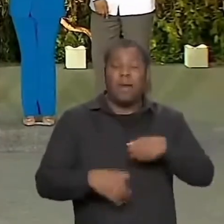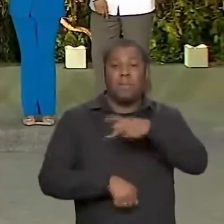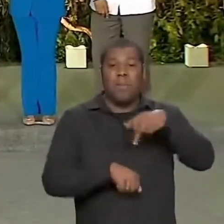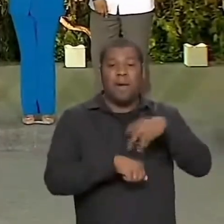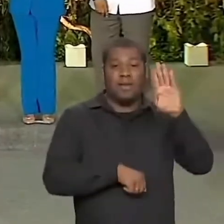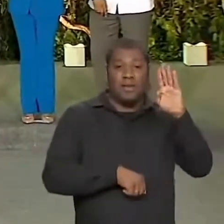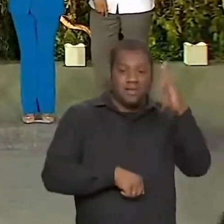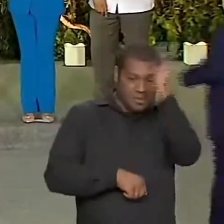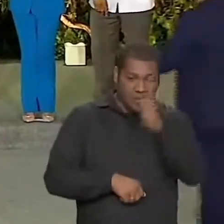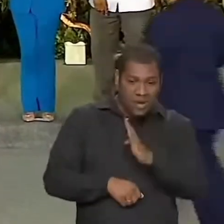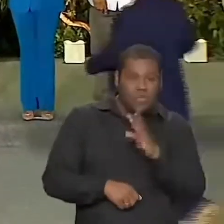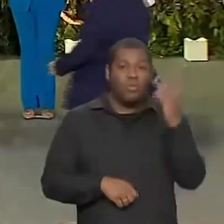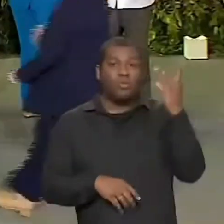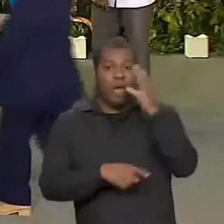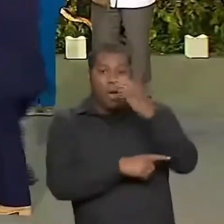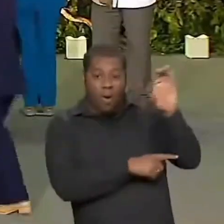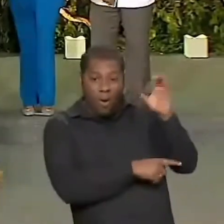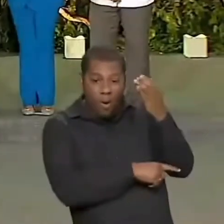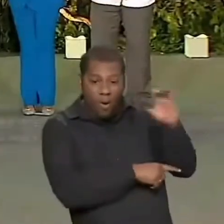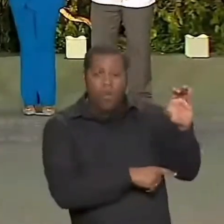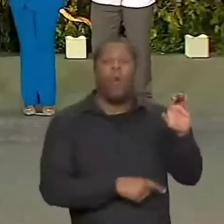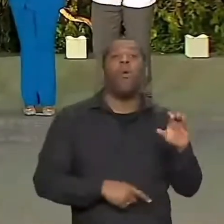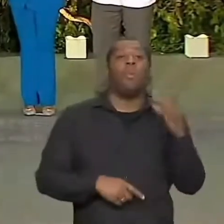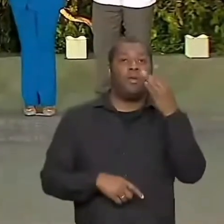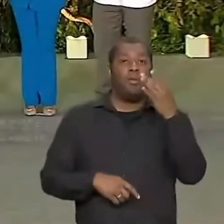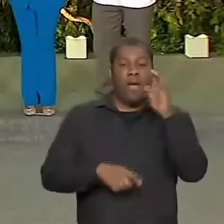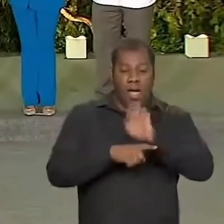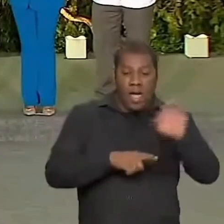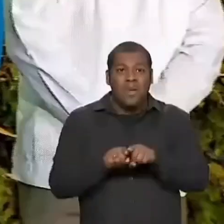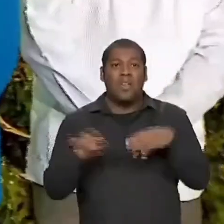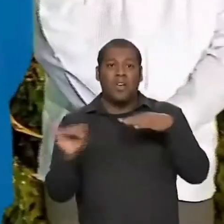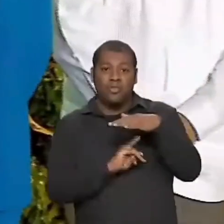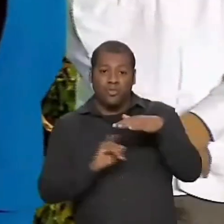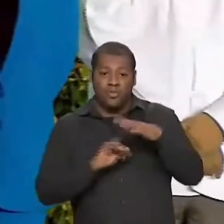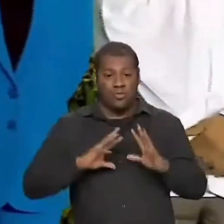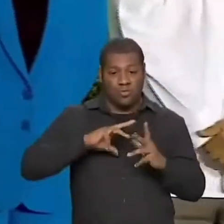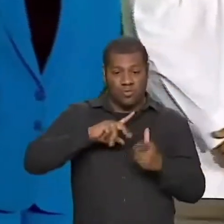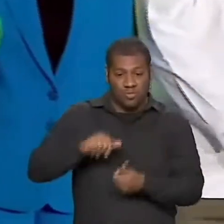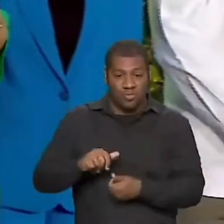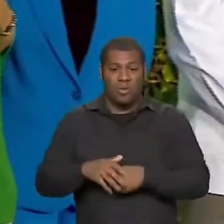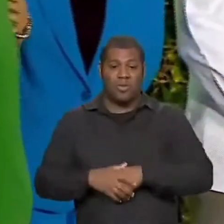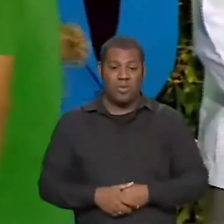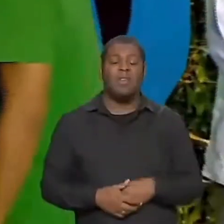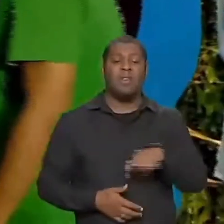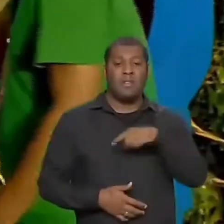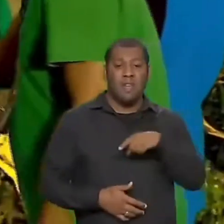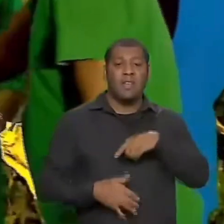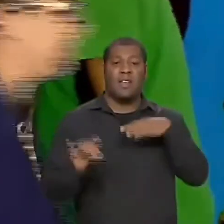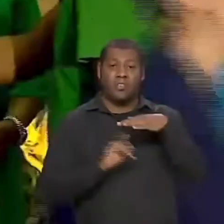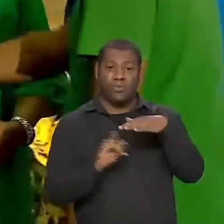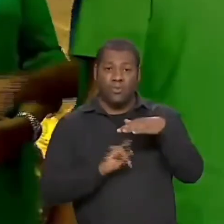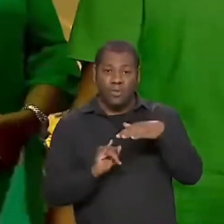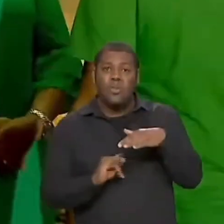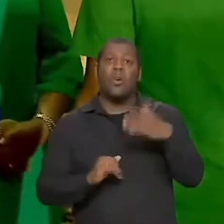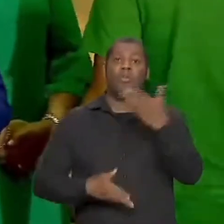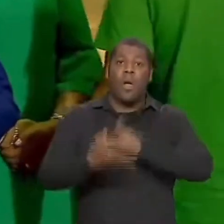Francia tiene un territorio en América del Sur, que es la Guyana Francesa, que es una base aeroespacial fundamental para Francia. Hay que